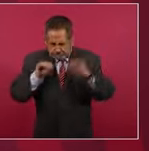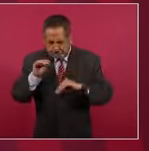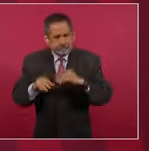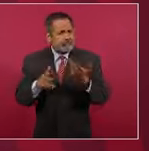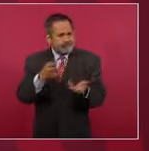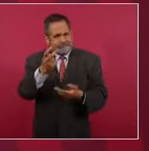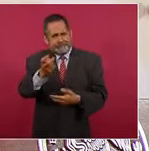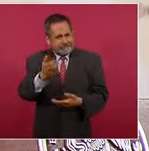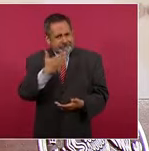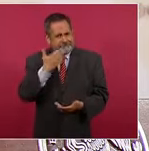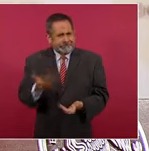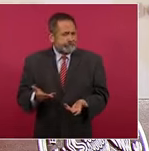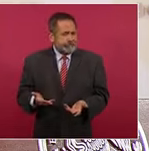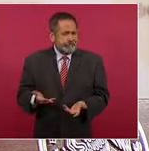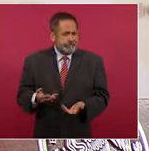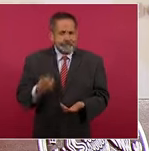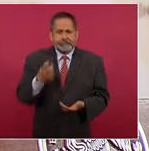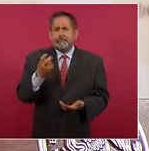y